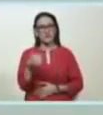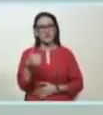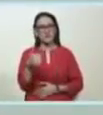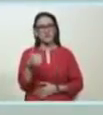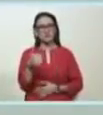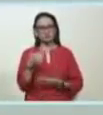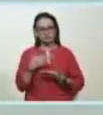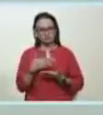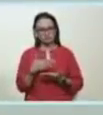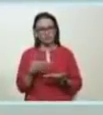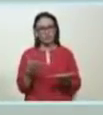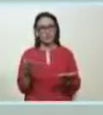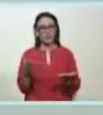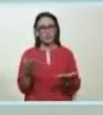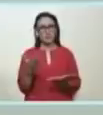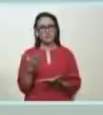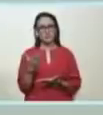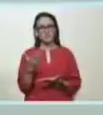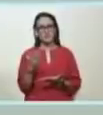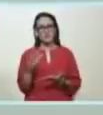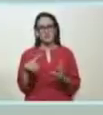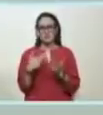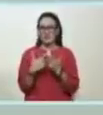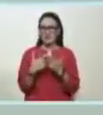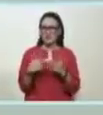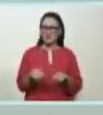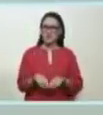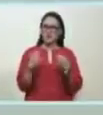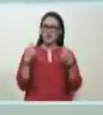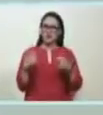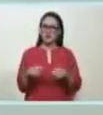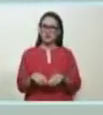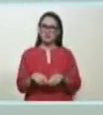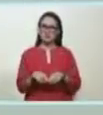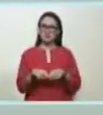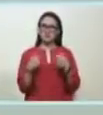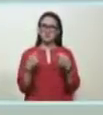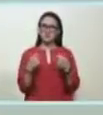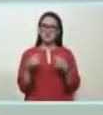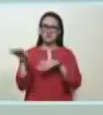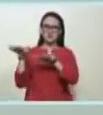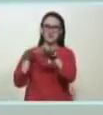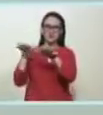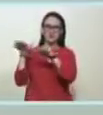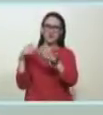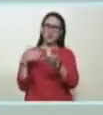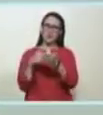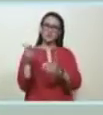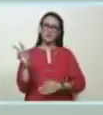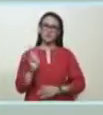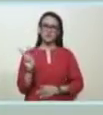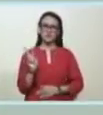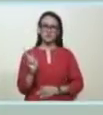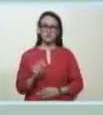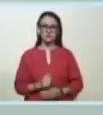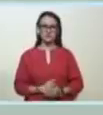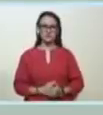una posibilidad frente a la violencia y a la agresión extranjera contra Venezuela.